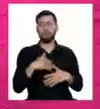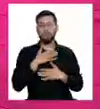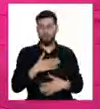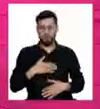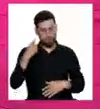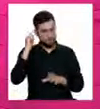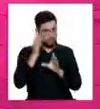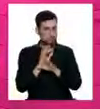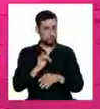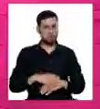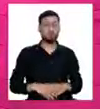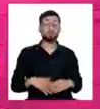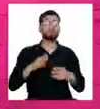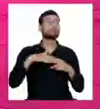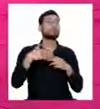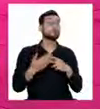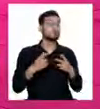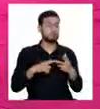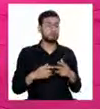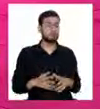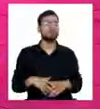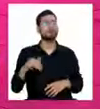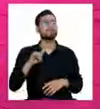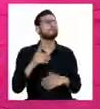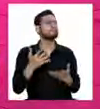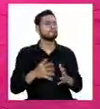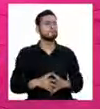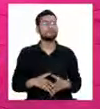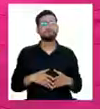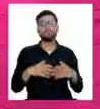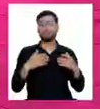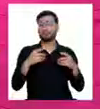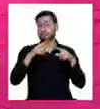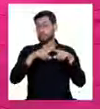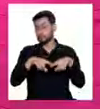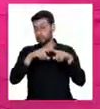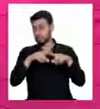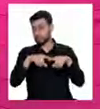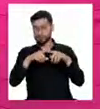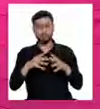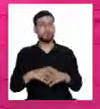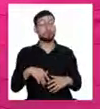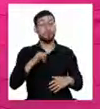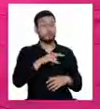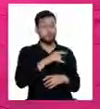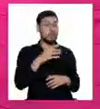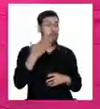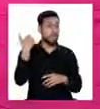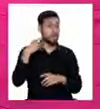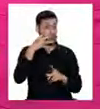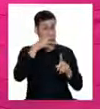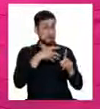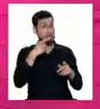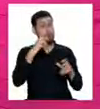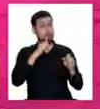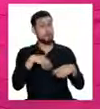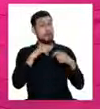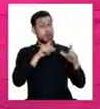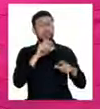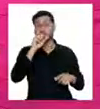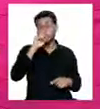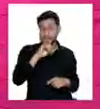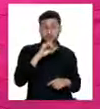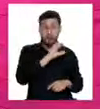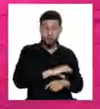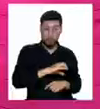y psicológicas. Luego de eso, vas a pasar, dependiendo, igual que en el caso anterior, para la obtención, si